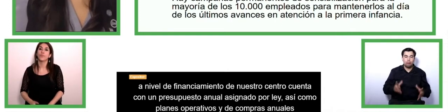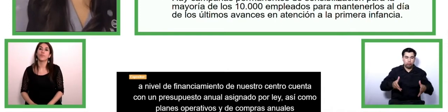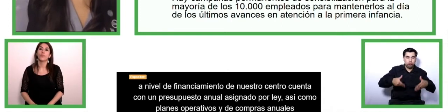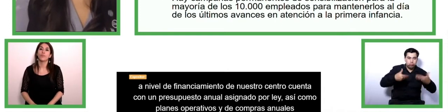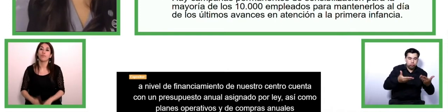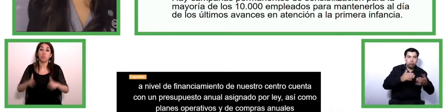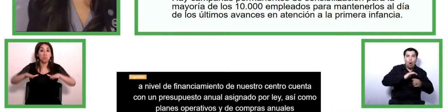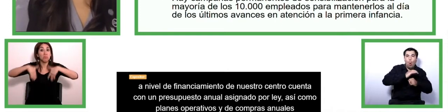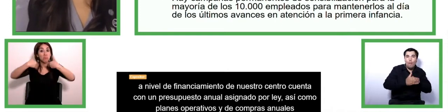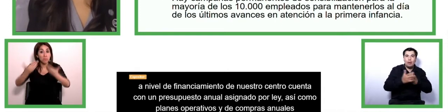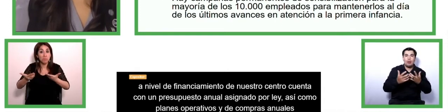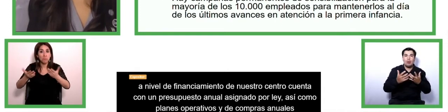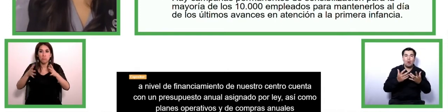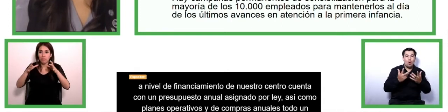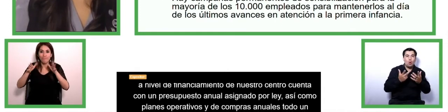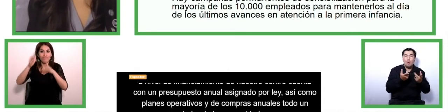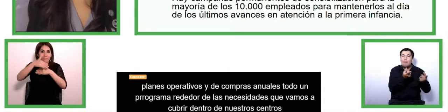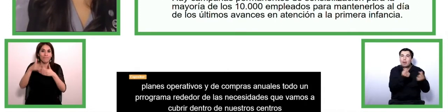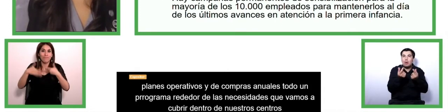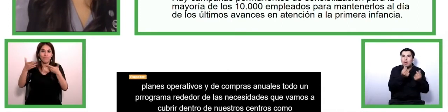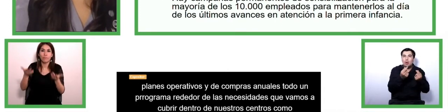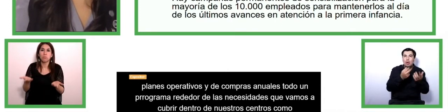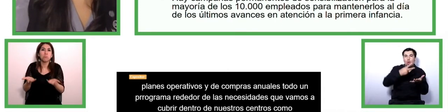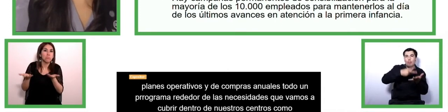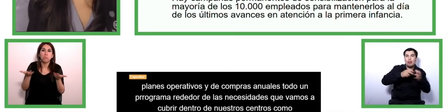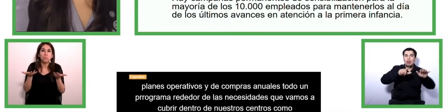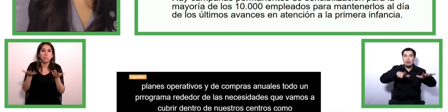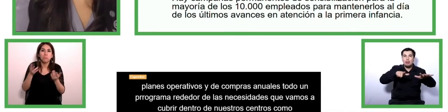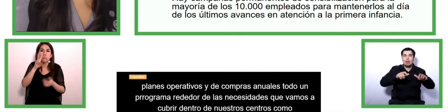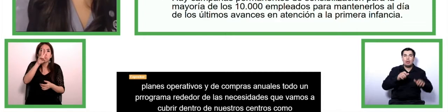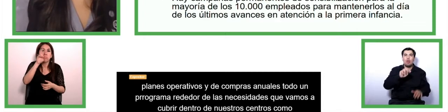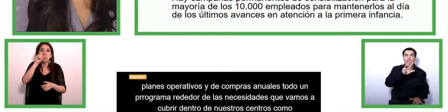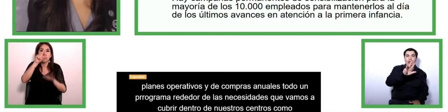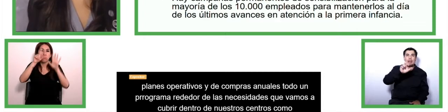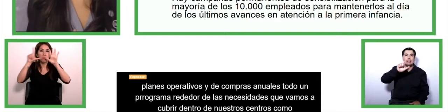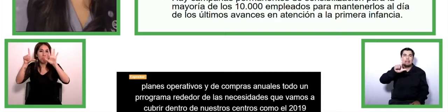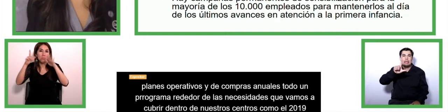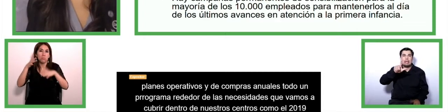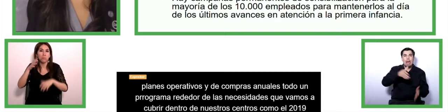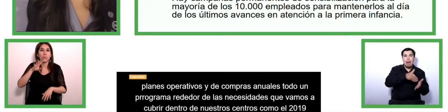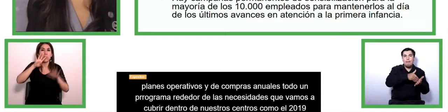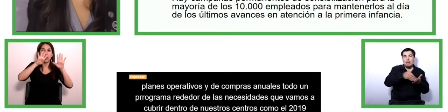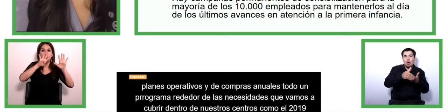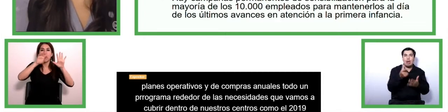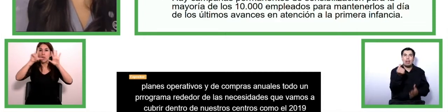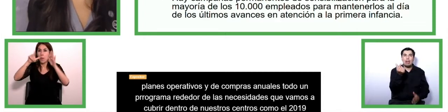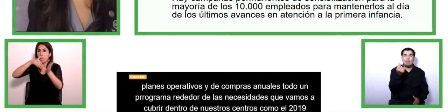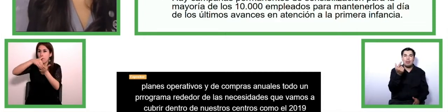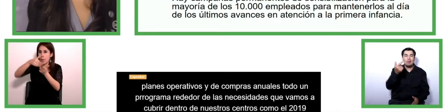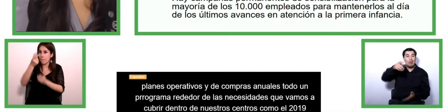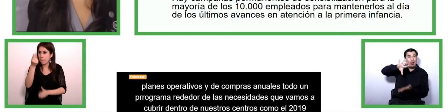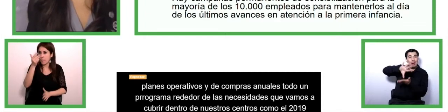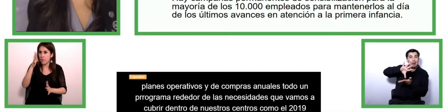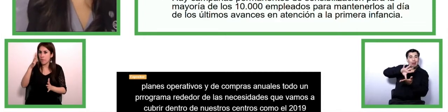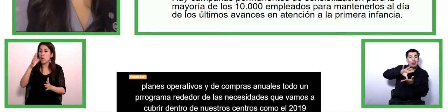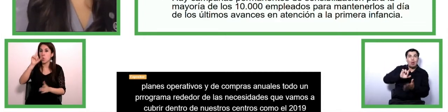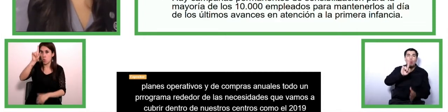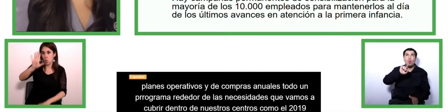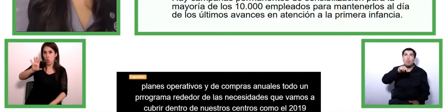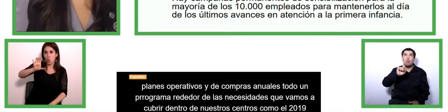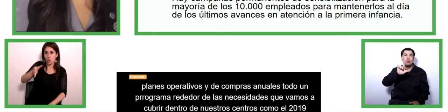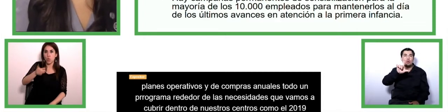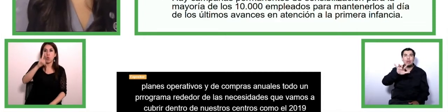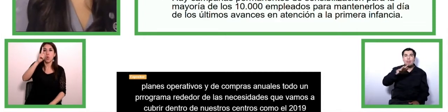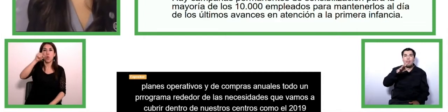nuestros centros, con un presupuesto para el 2019 de 97 millones de pesos dominicanos, que es un equivalente a